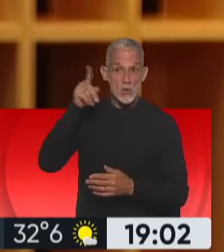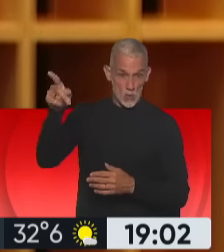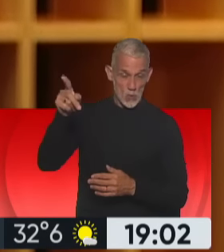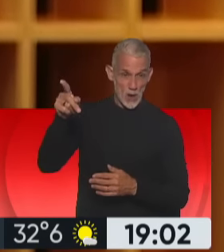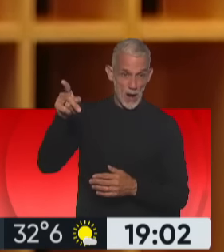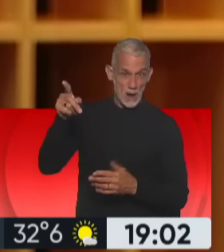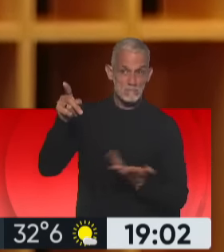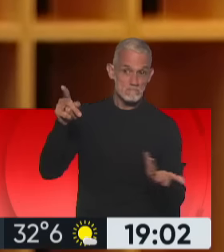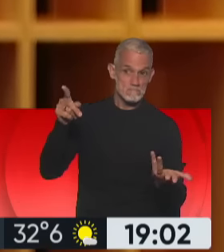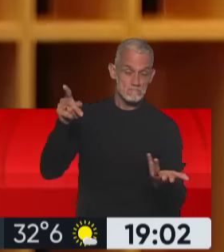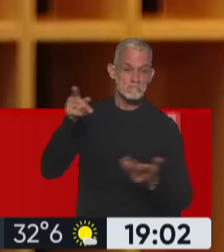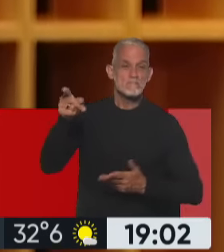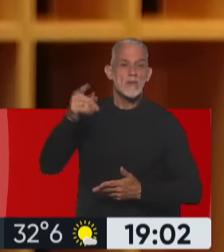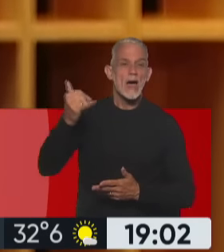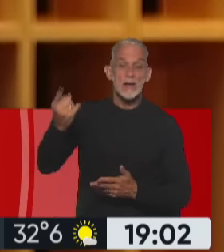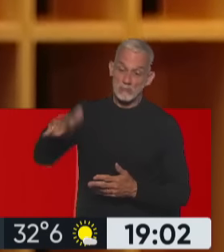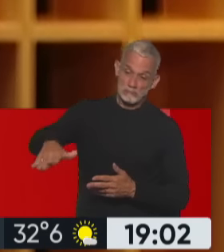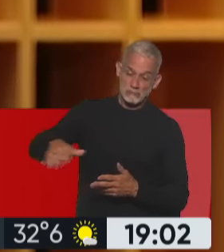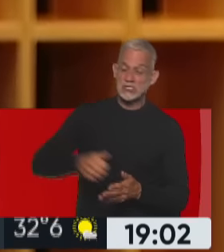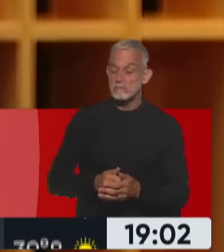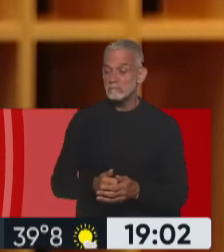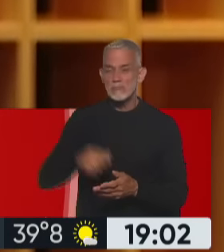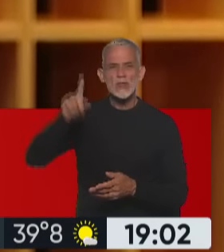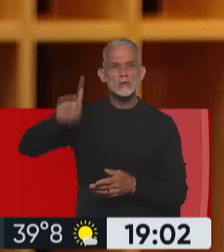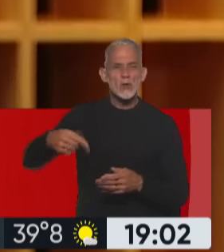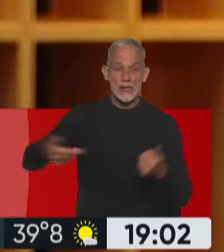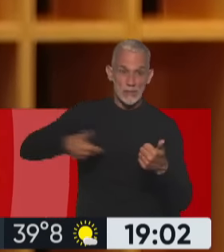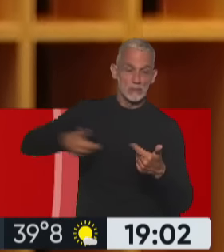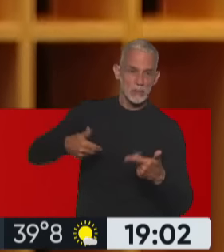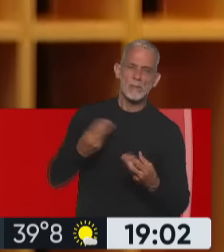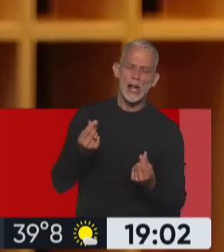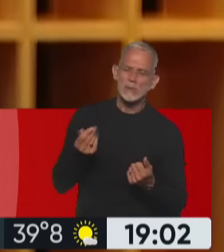y entonces había un chico que estaba todo el día pidiéndole plata.